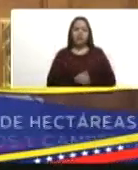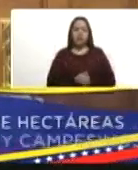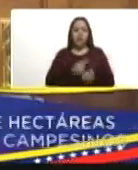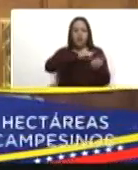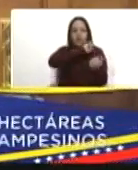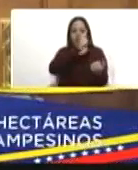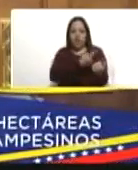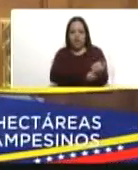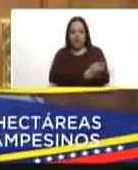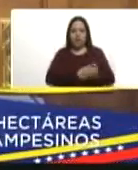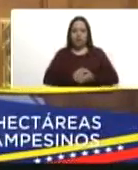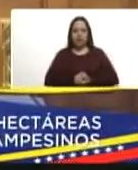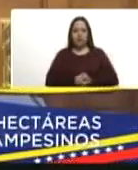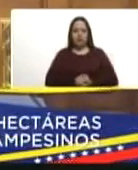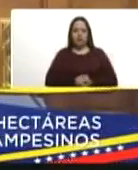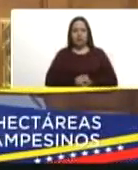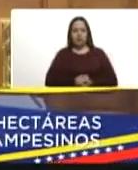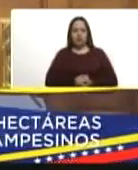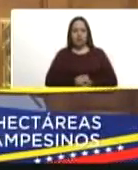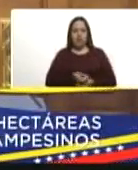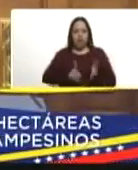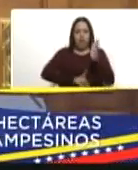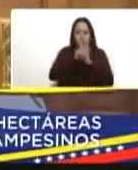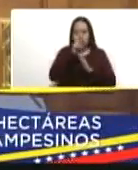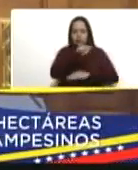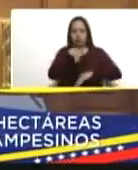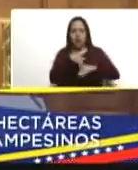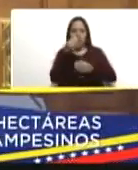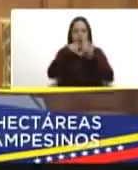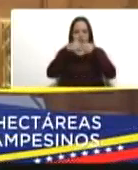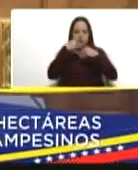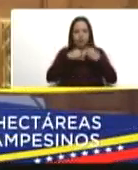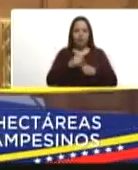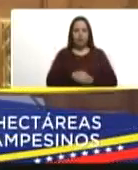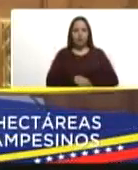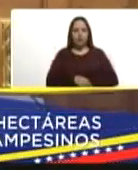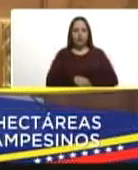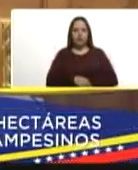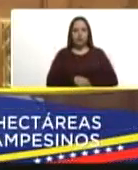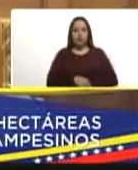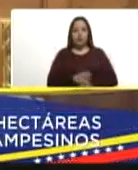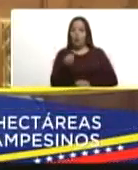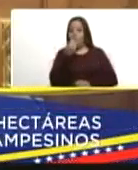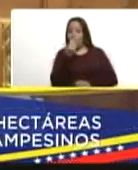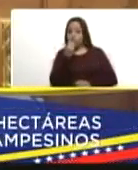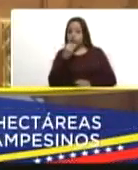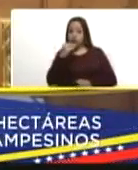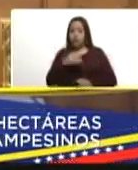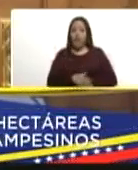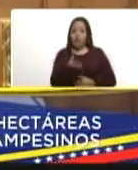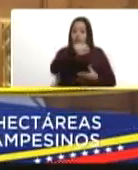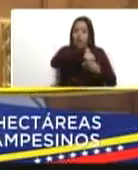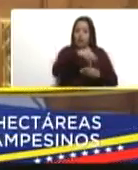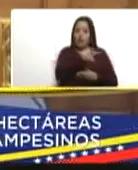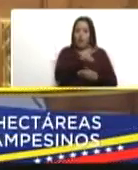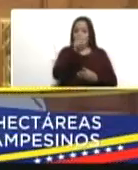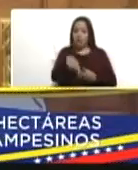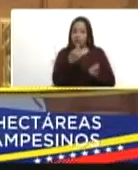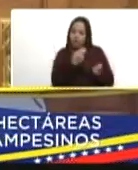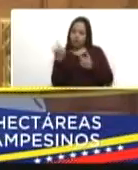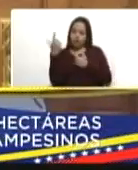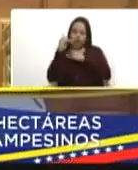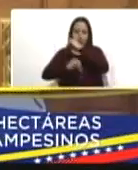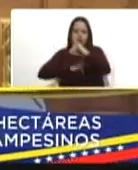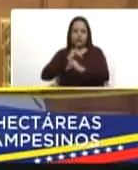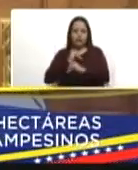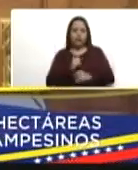fortalece la producción Nacional de alimentos para el consumo externo interno y para la